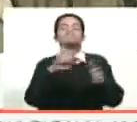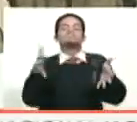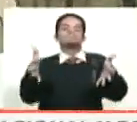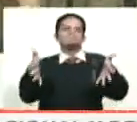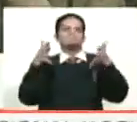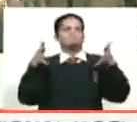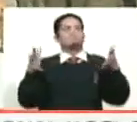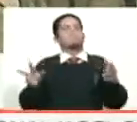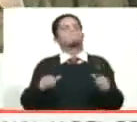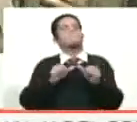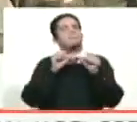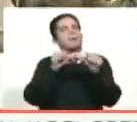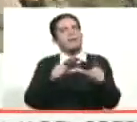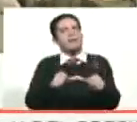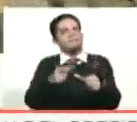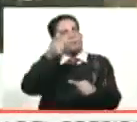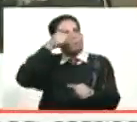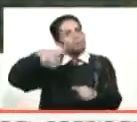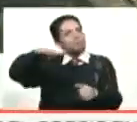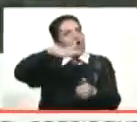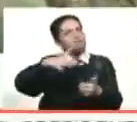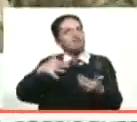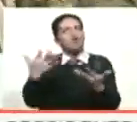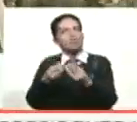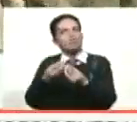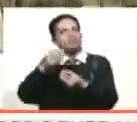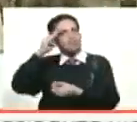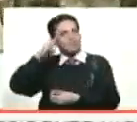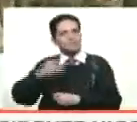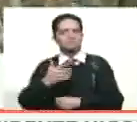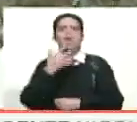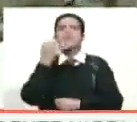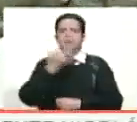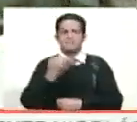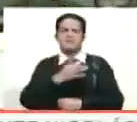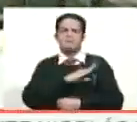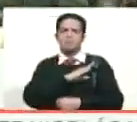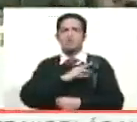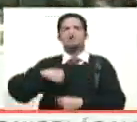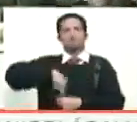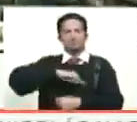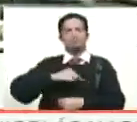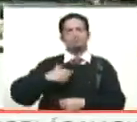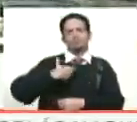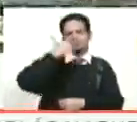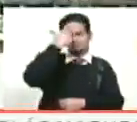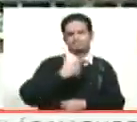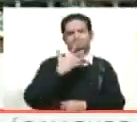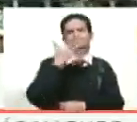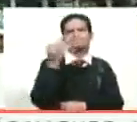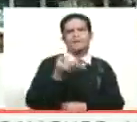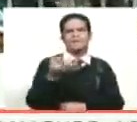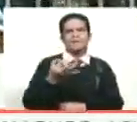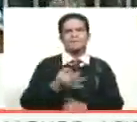del pueblo en unión cívico-militar. Eso es la verdad de nosotros. Somos de verdad.